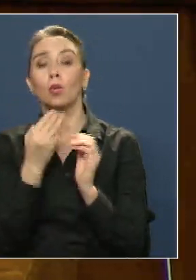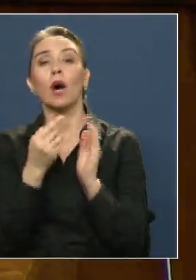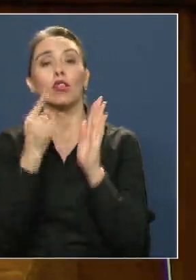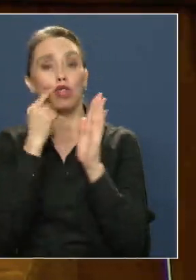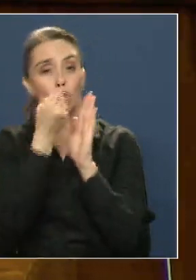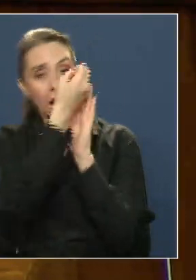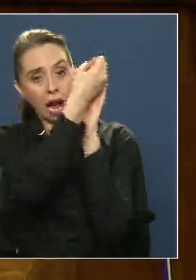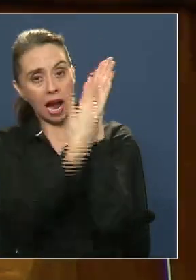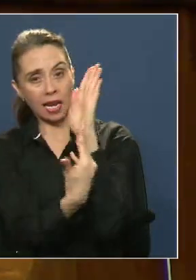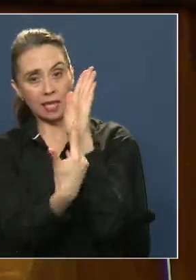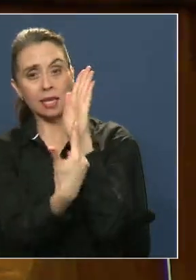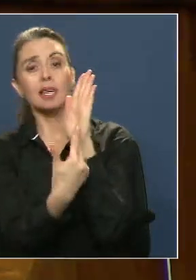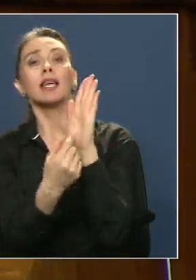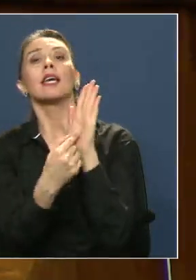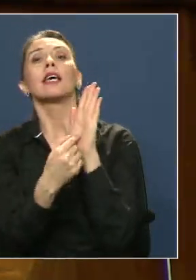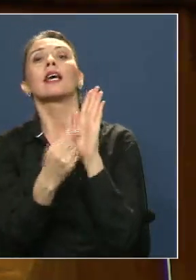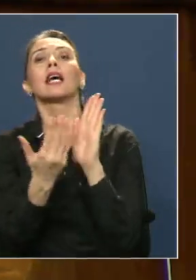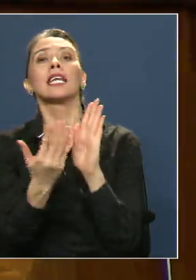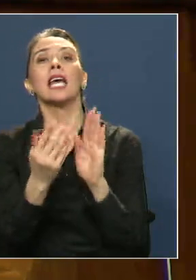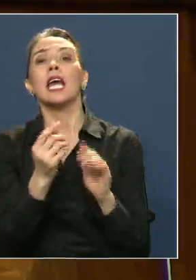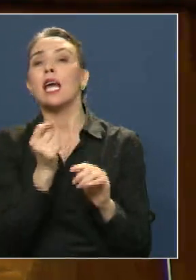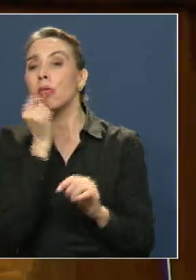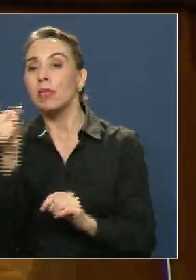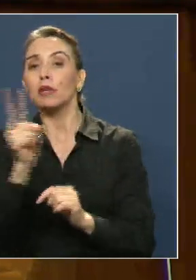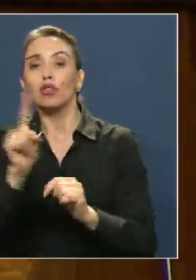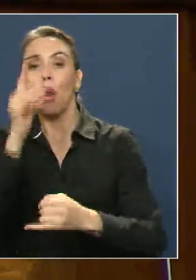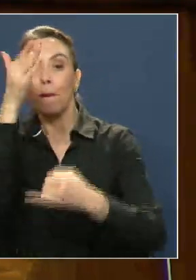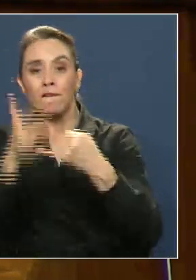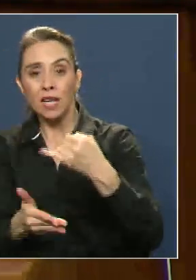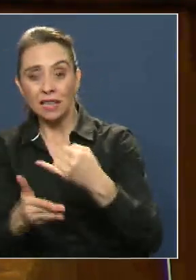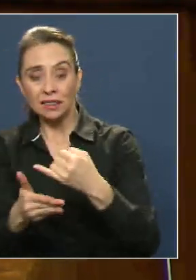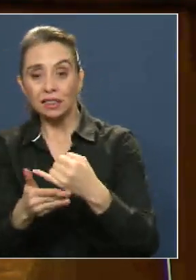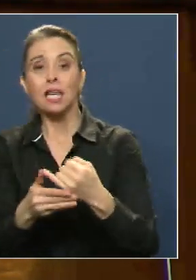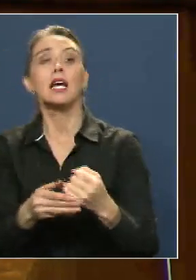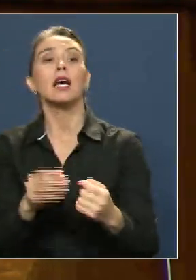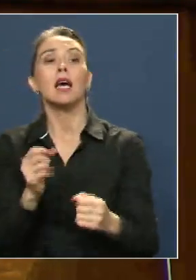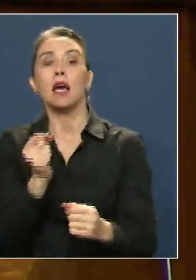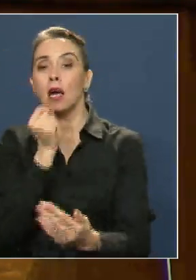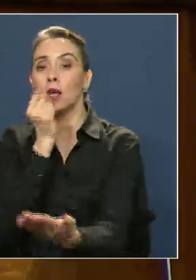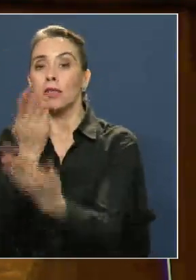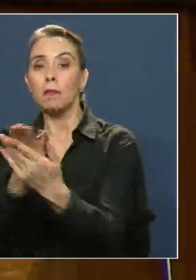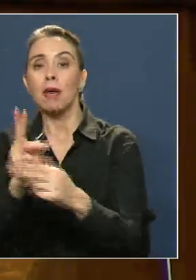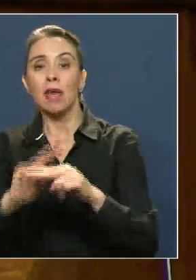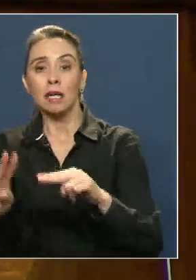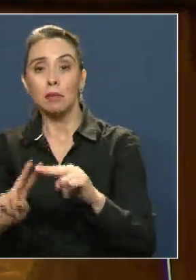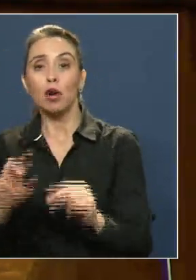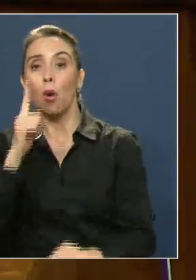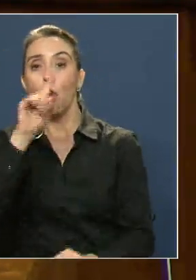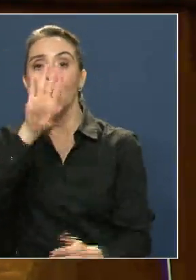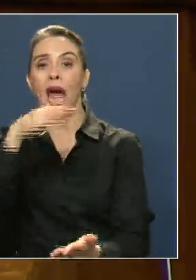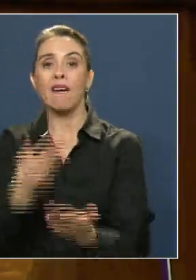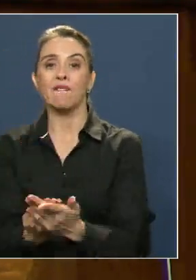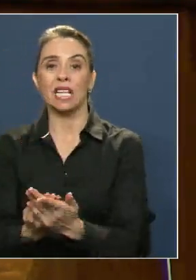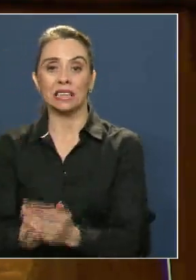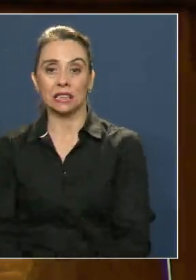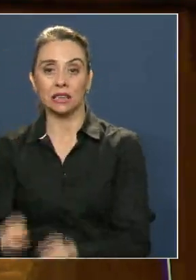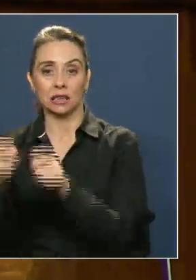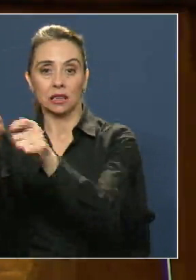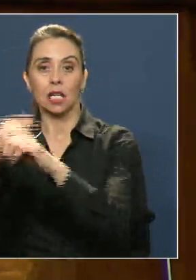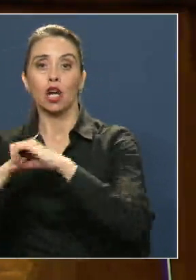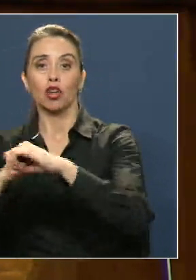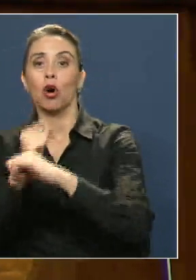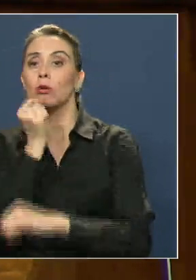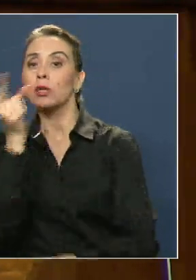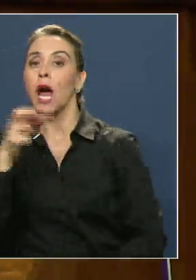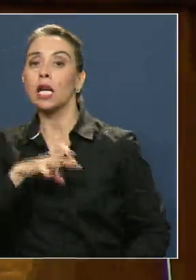de imprescriptibilidad, la acción civil reparatoria podrá ser deducida por solo una vez en contra del